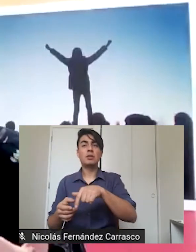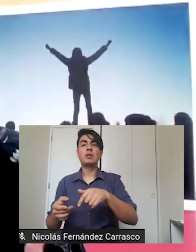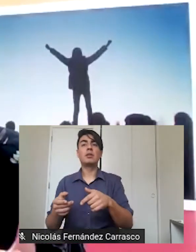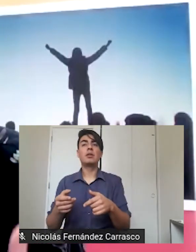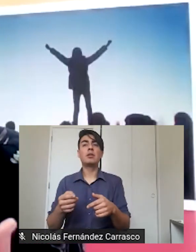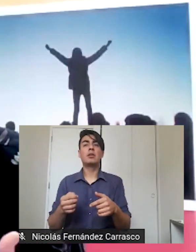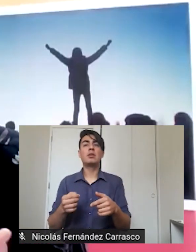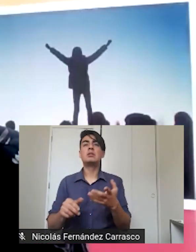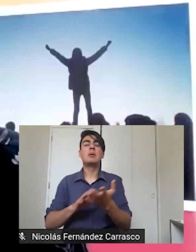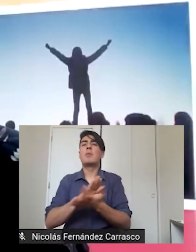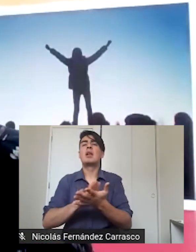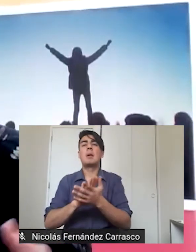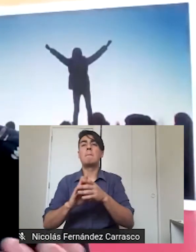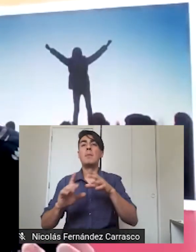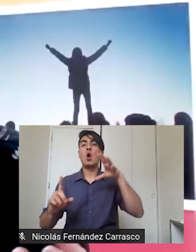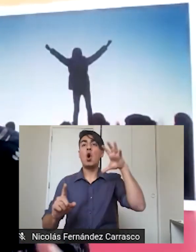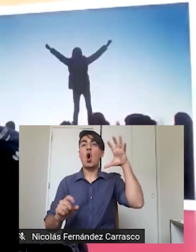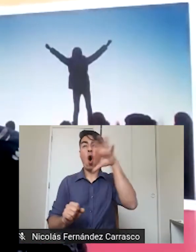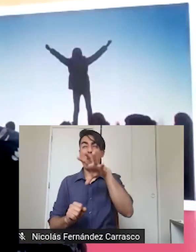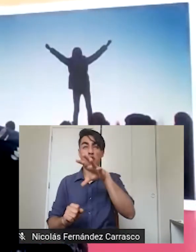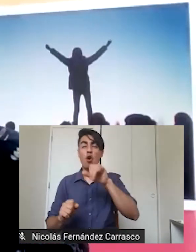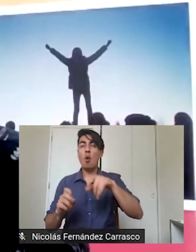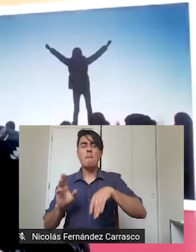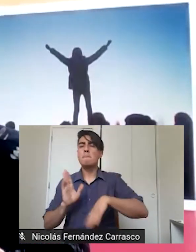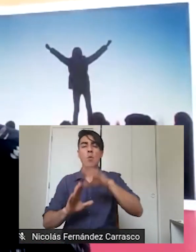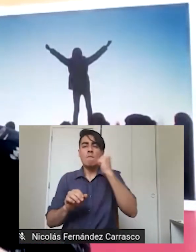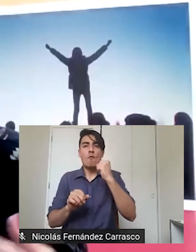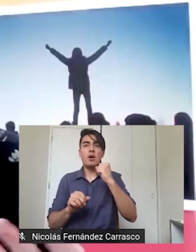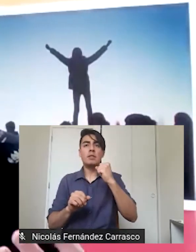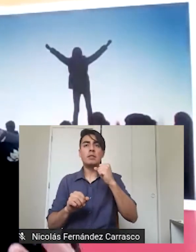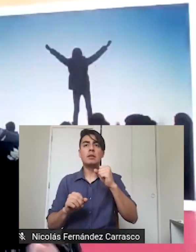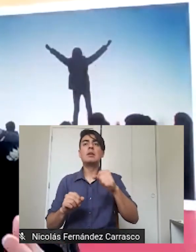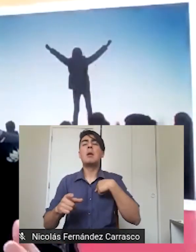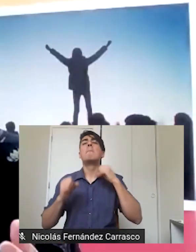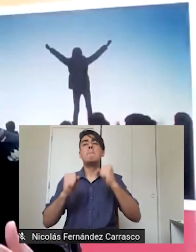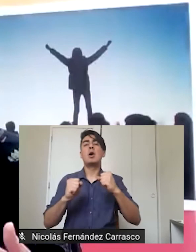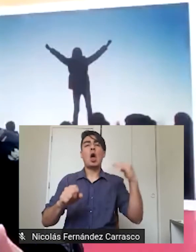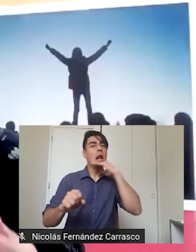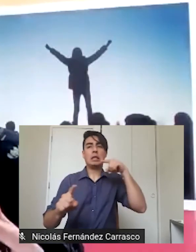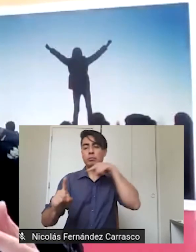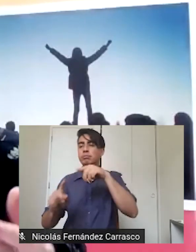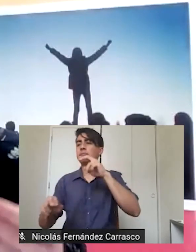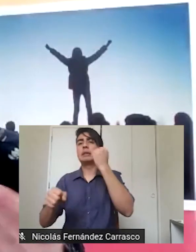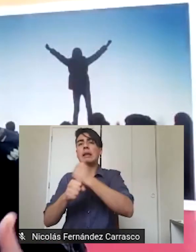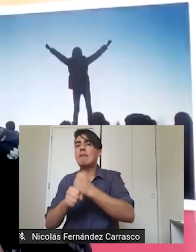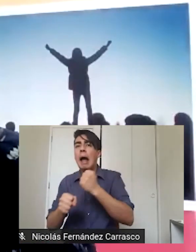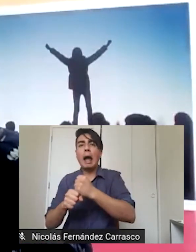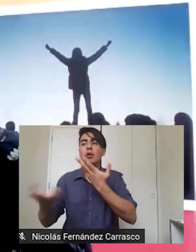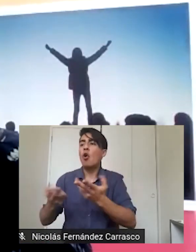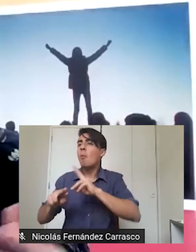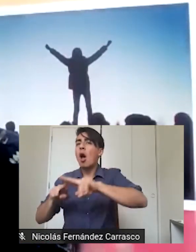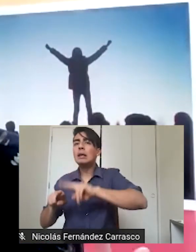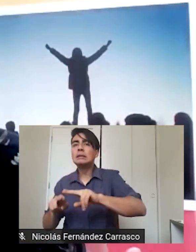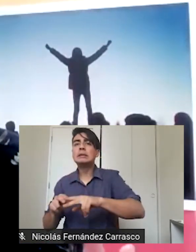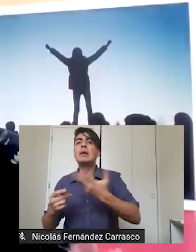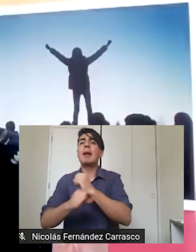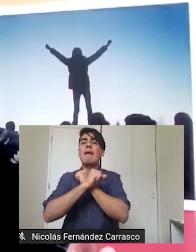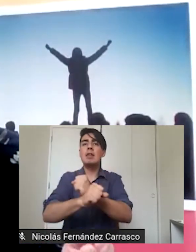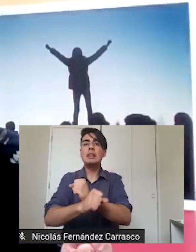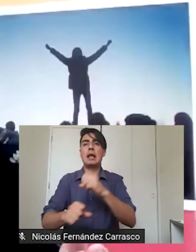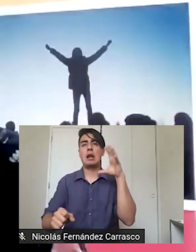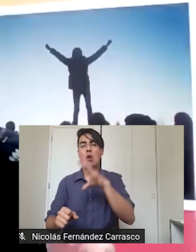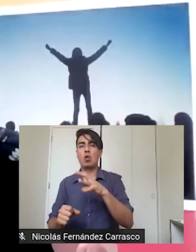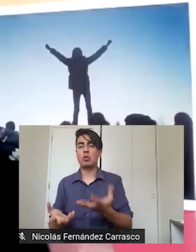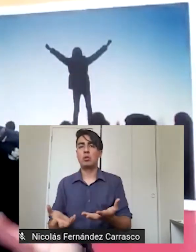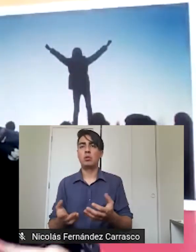sentido, si es muy fuerte, puede ser más directo. Es la persona quizás más, o tener en